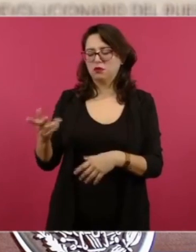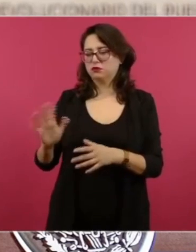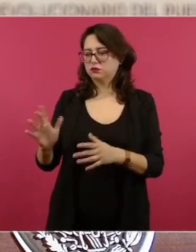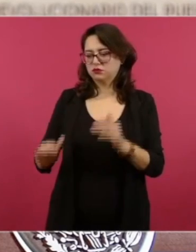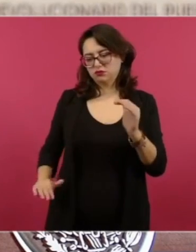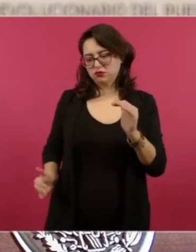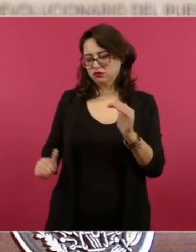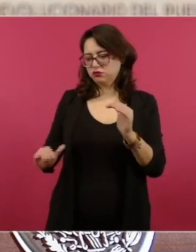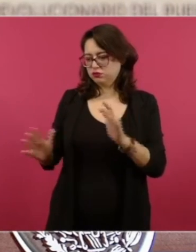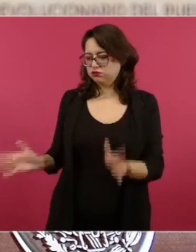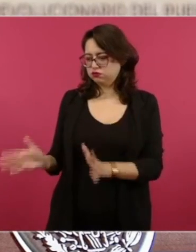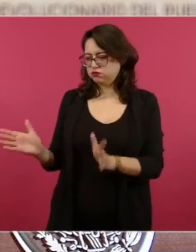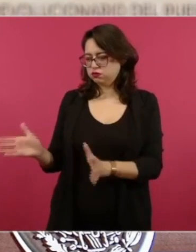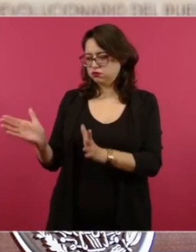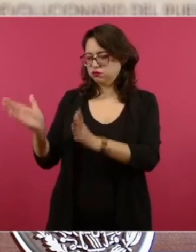corrupción,